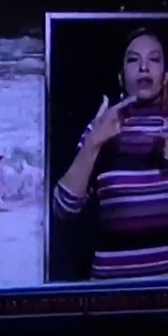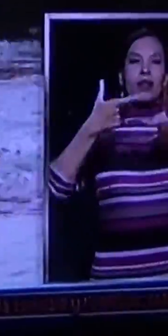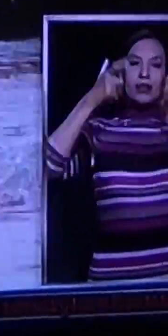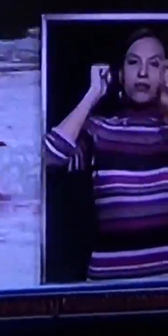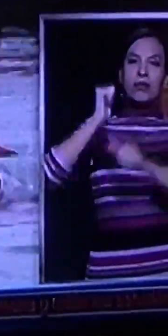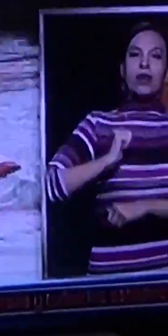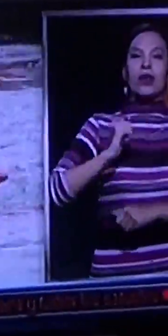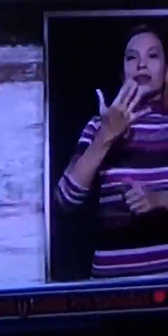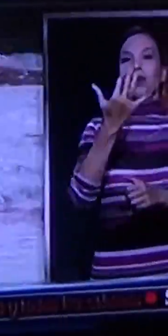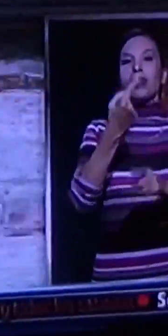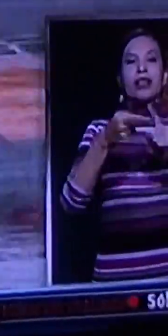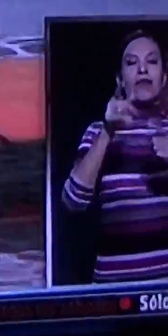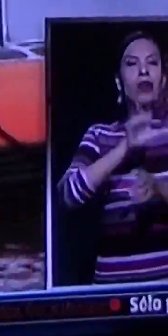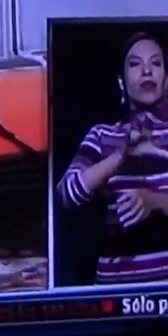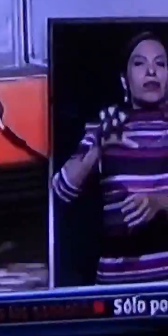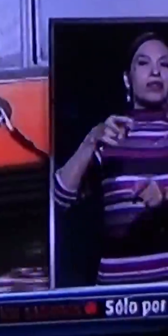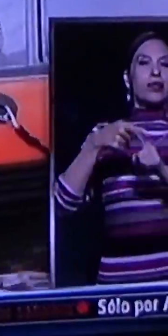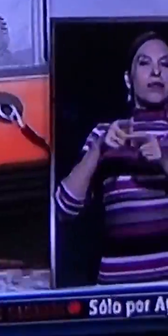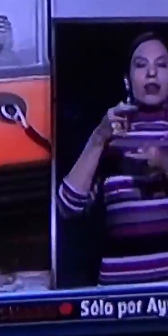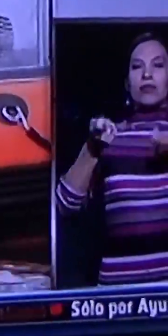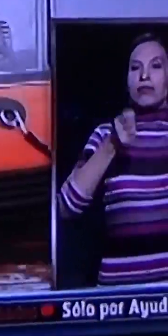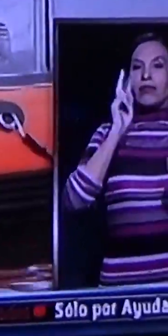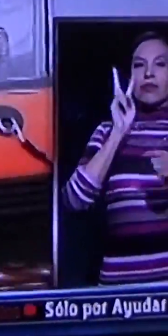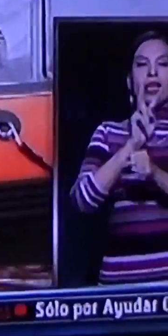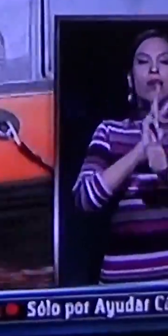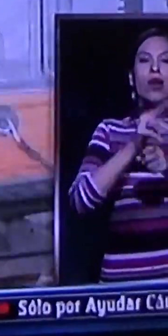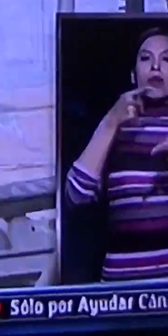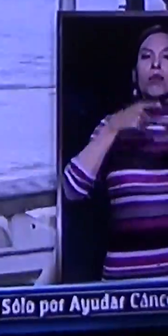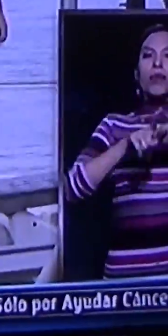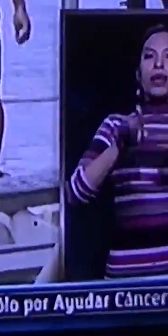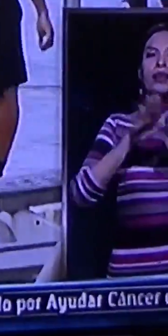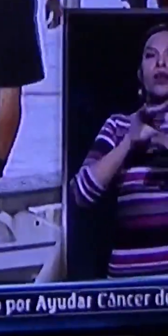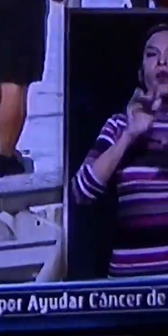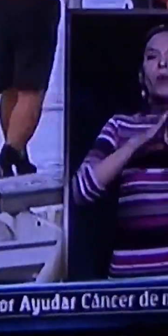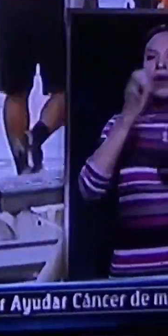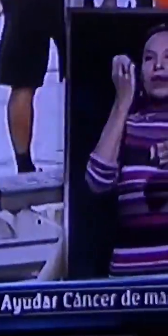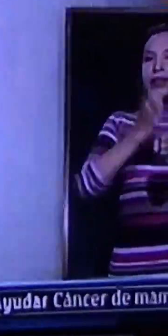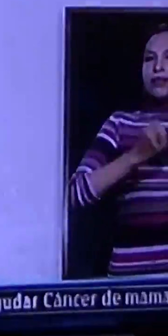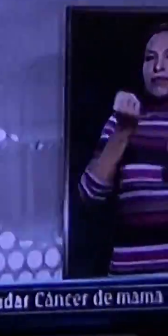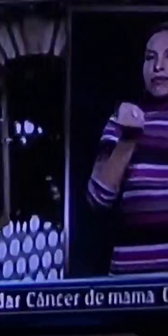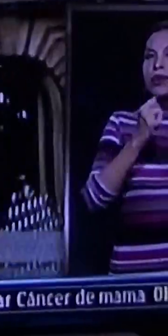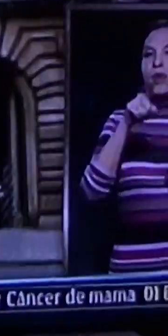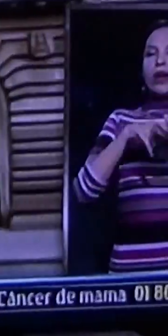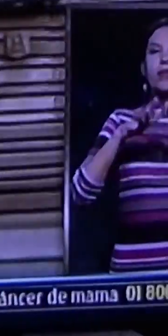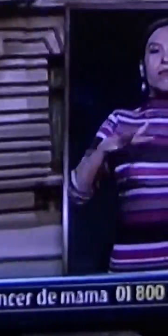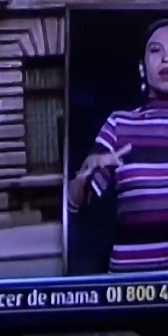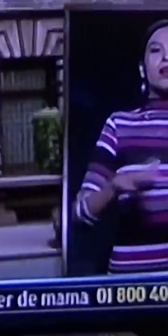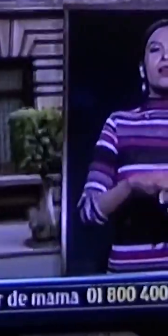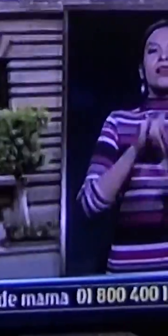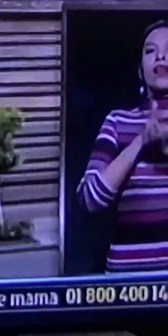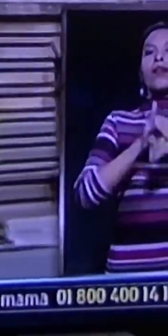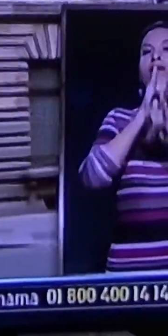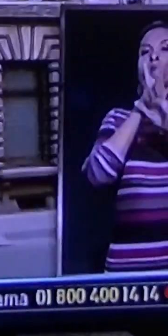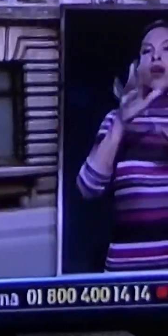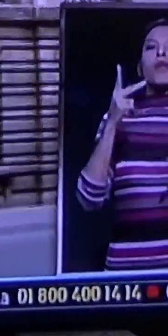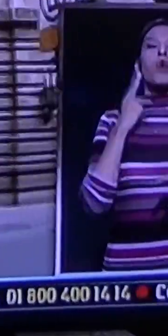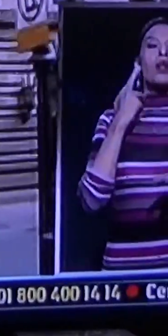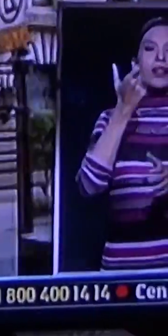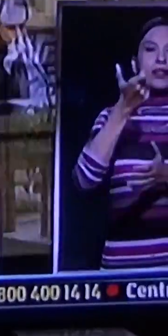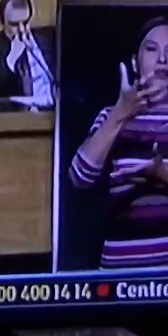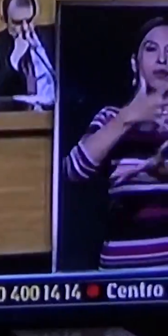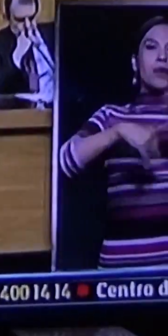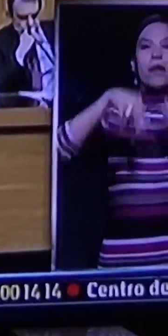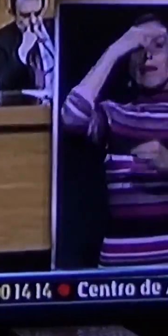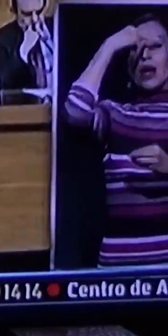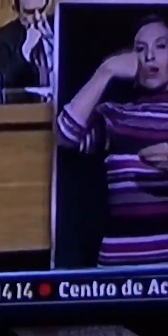con 50 unidades. El operativo arrancó con un simulacro en alta mar. En un informe sobre política monetaria, el Banco